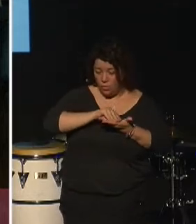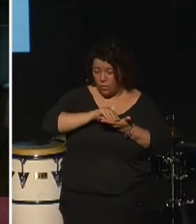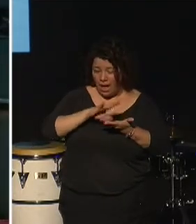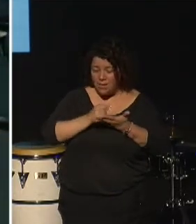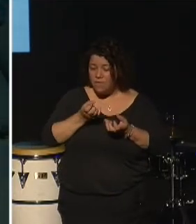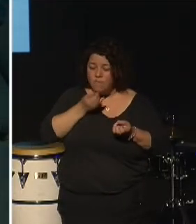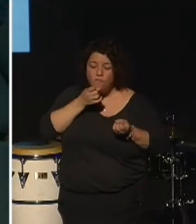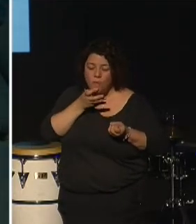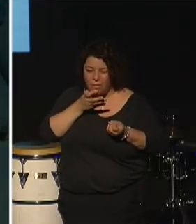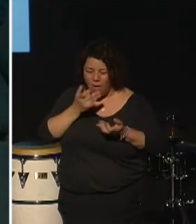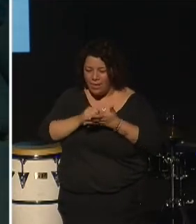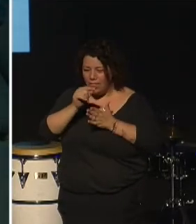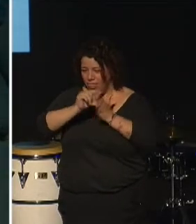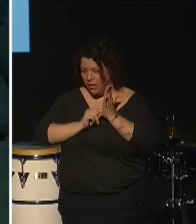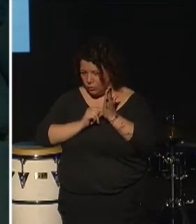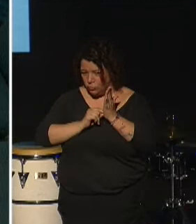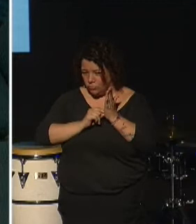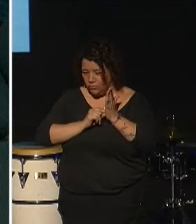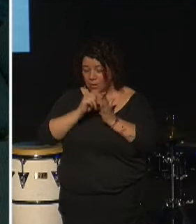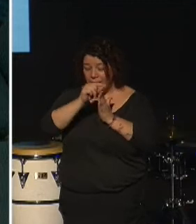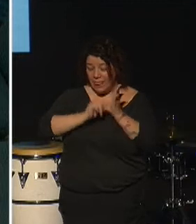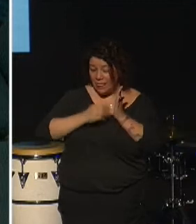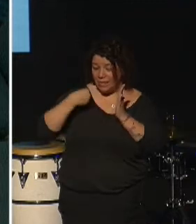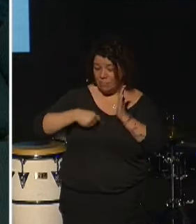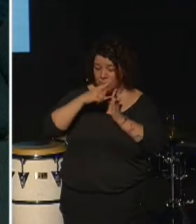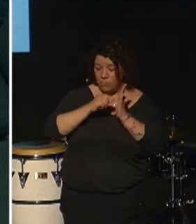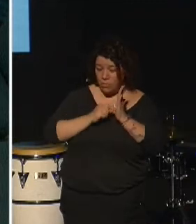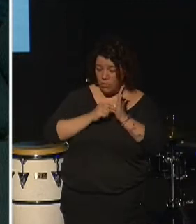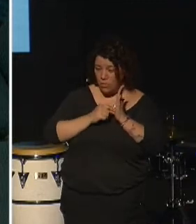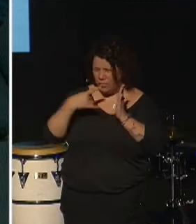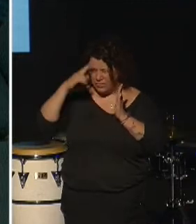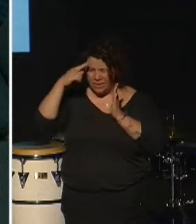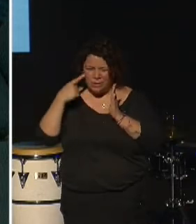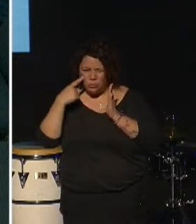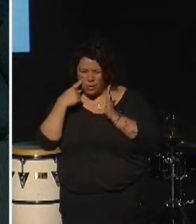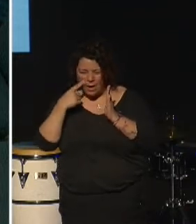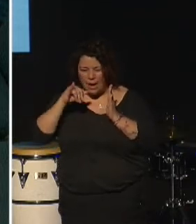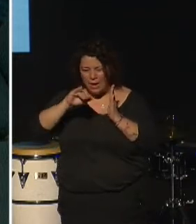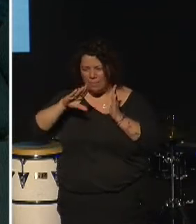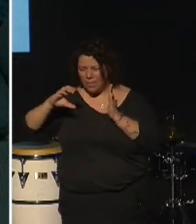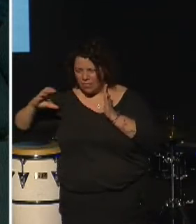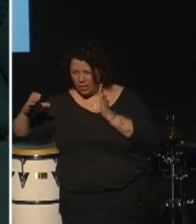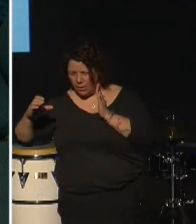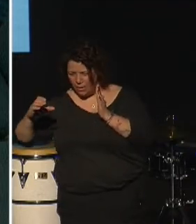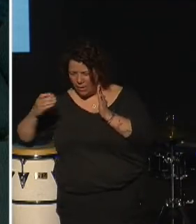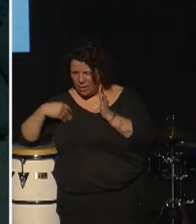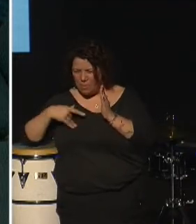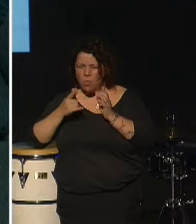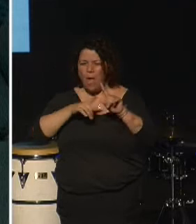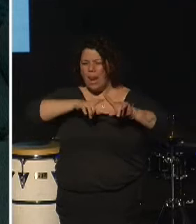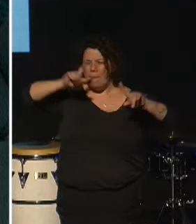información, salen los datos que se utilizan, no sé si os suena, el IPCC, puede ser ese